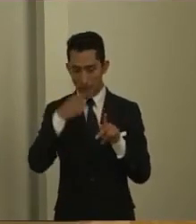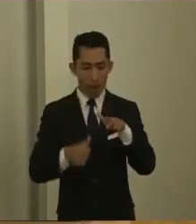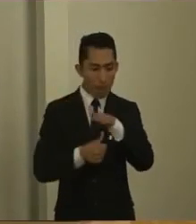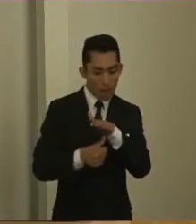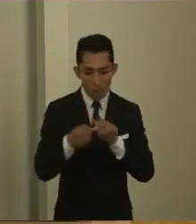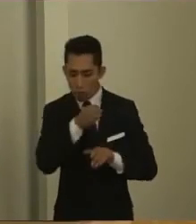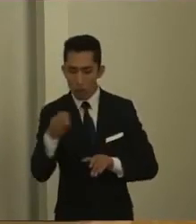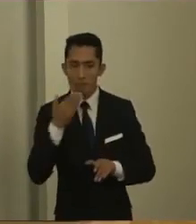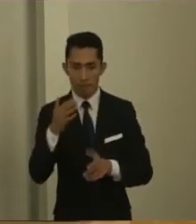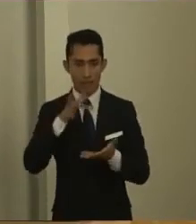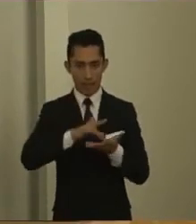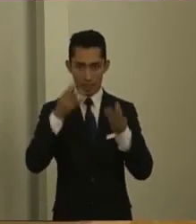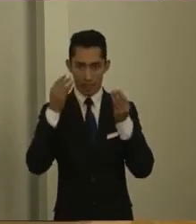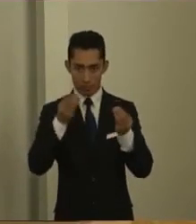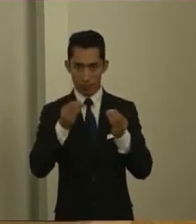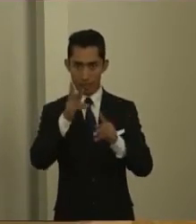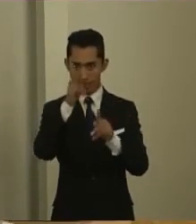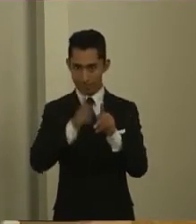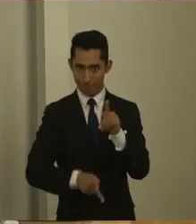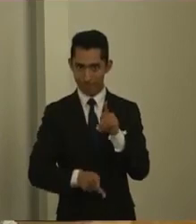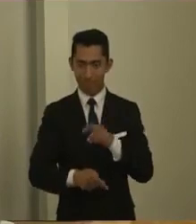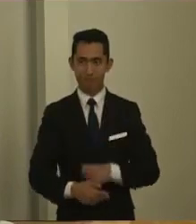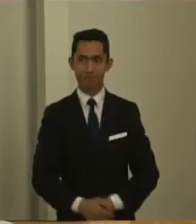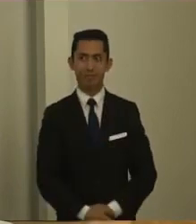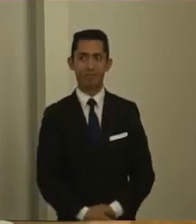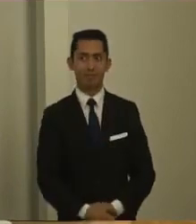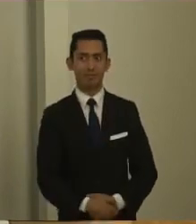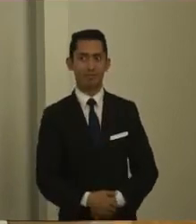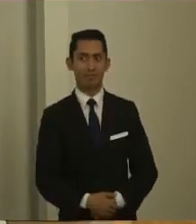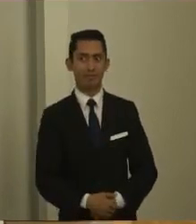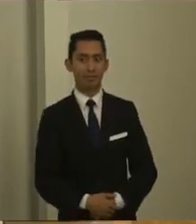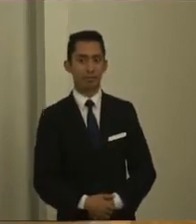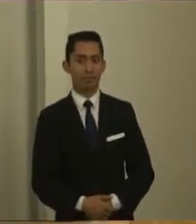muchísimas gracias a todos los presentes en el hoy